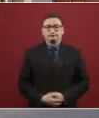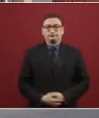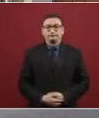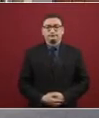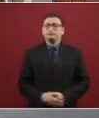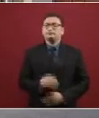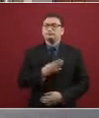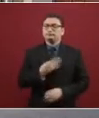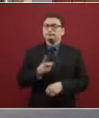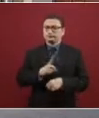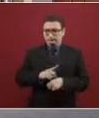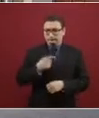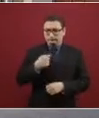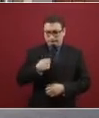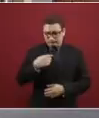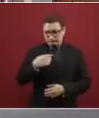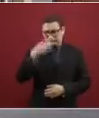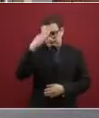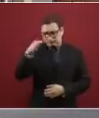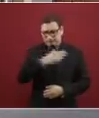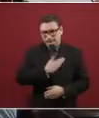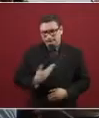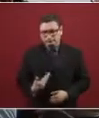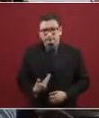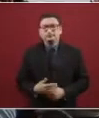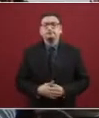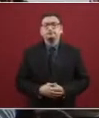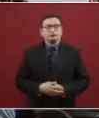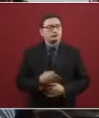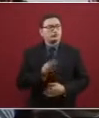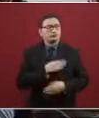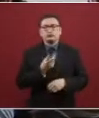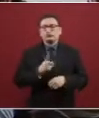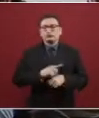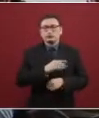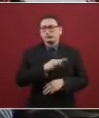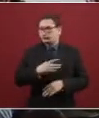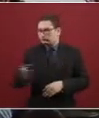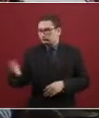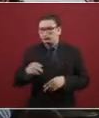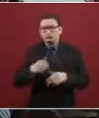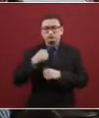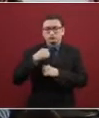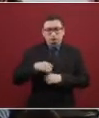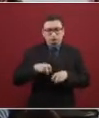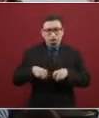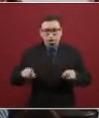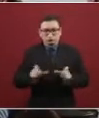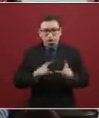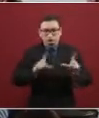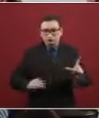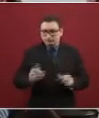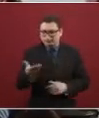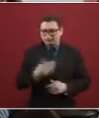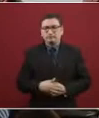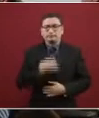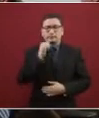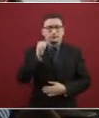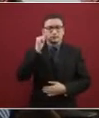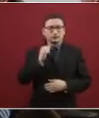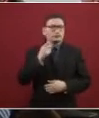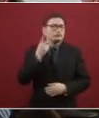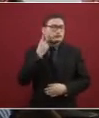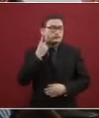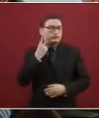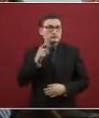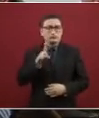buenos días señor presidente quedamos muchos de noguera a todos los elementos de la guardia nacional este ayer la diputada blesa